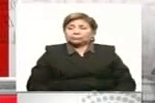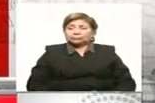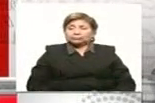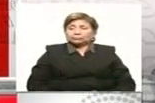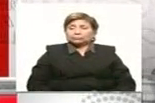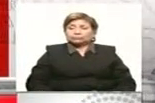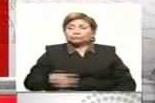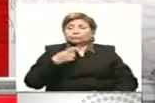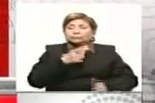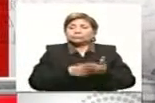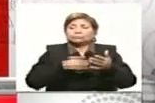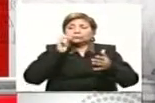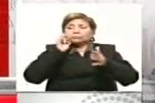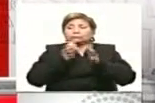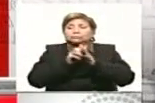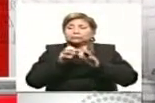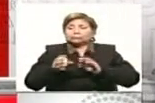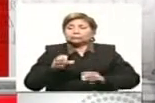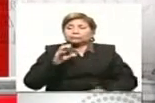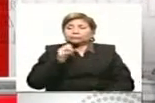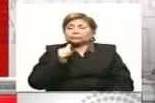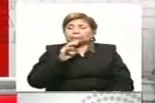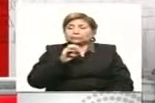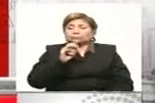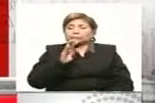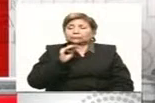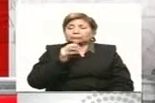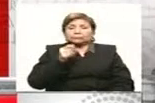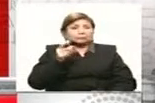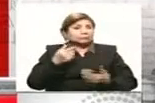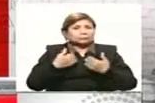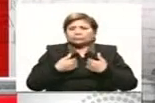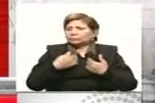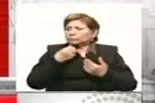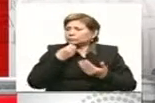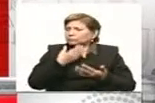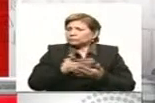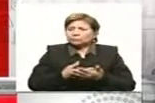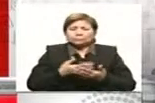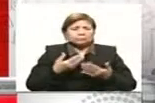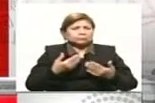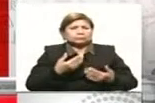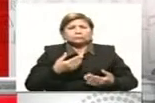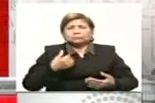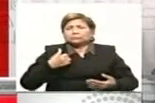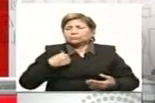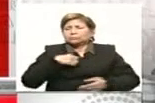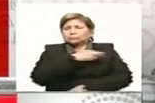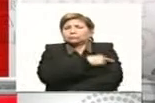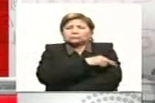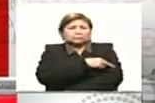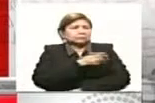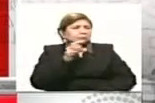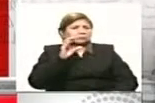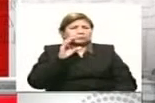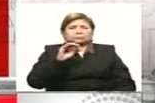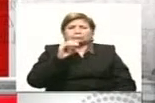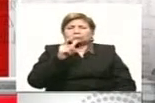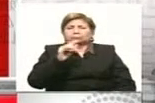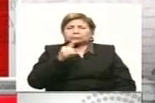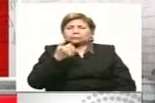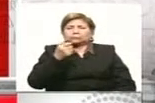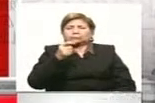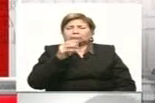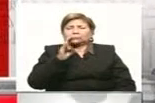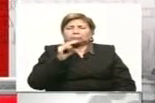ejemplo, en los capitales de las provincias, en Acobamba no tenemos una buena hospital. En el provincia de Tayacaja también lo mismo,